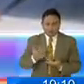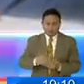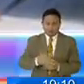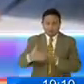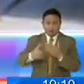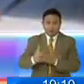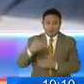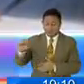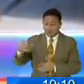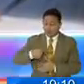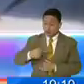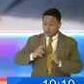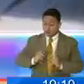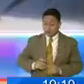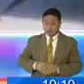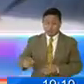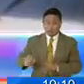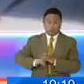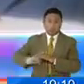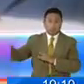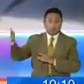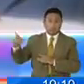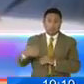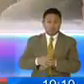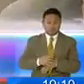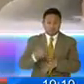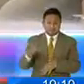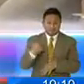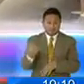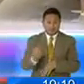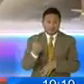que yo tenía cáncer y se fue y nos dejó.